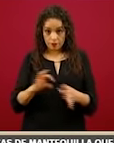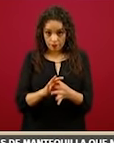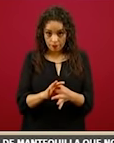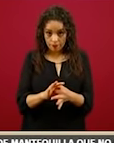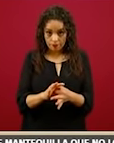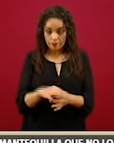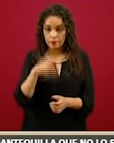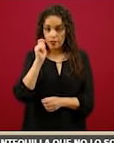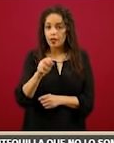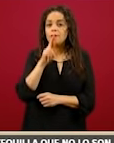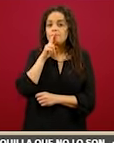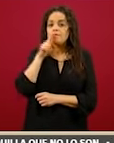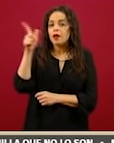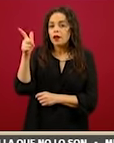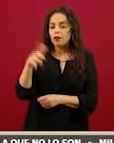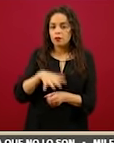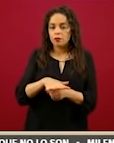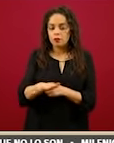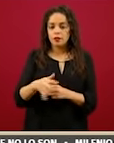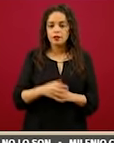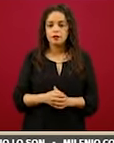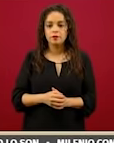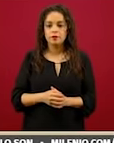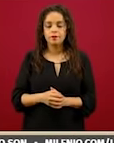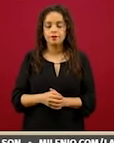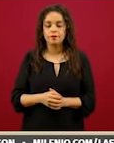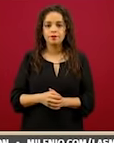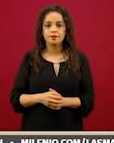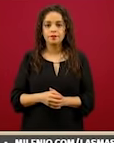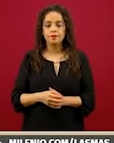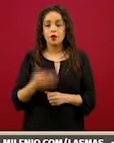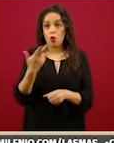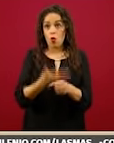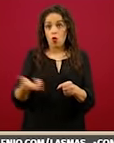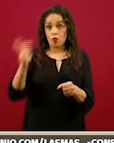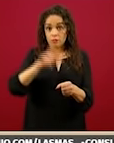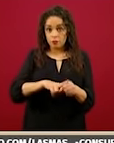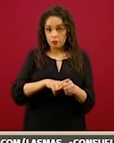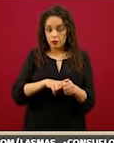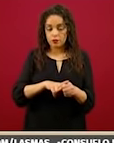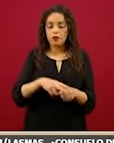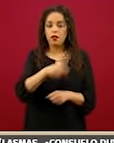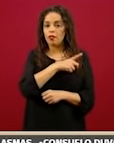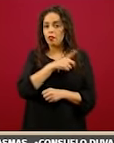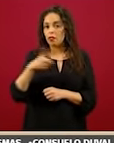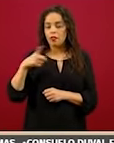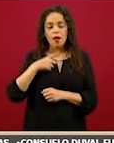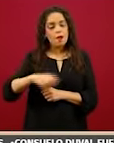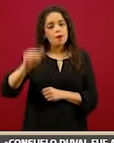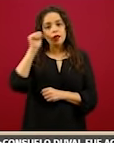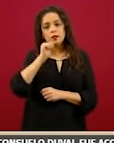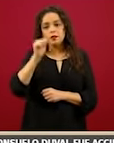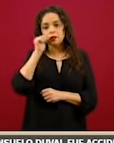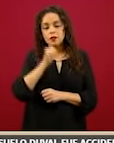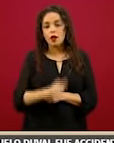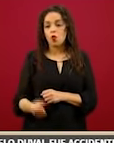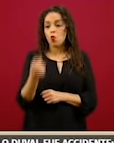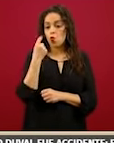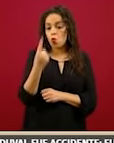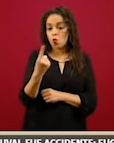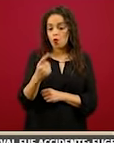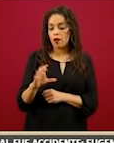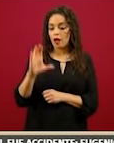de preferencia en ambiente hospitalario, siempre se debe de tener una capa que